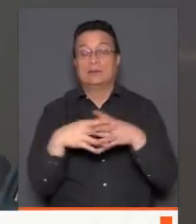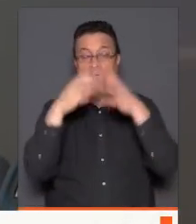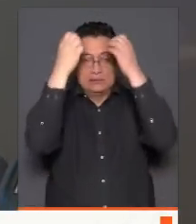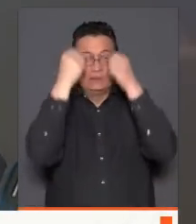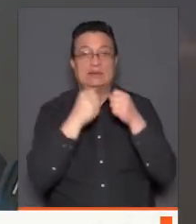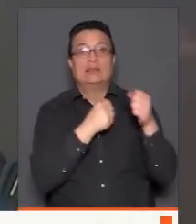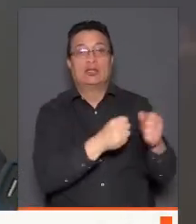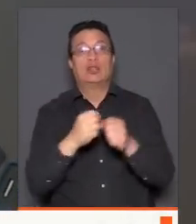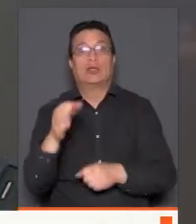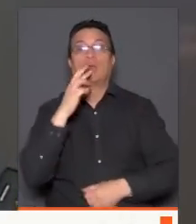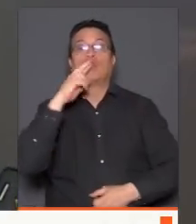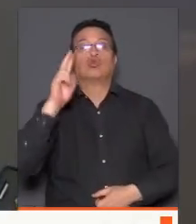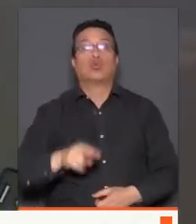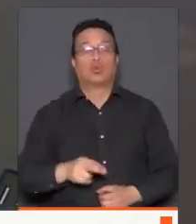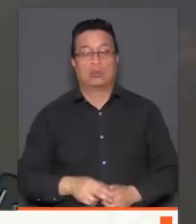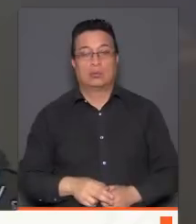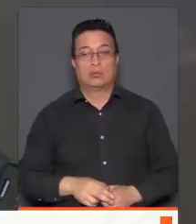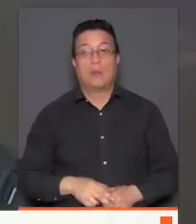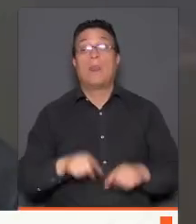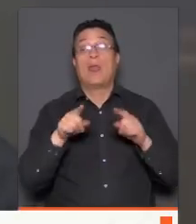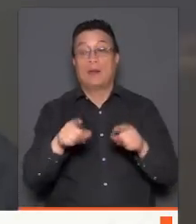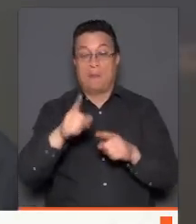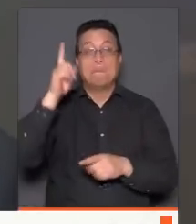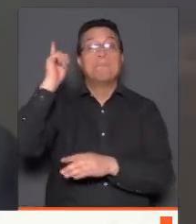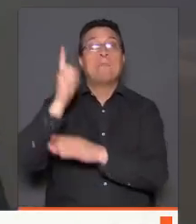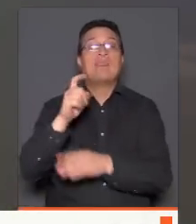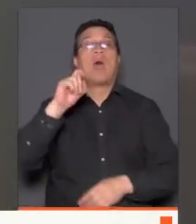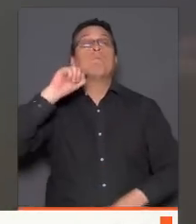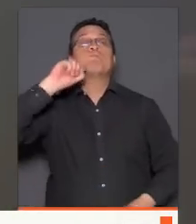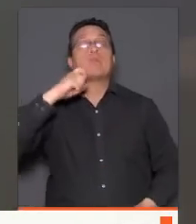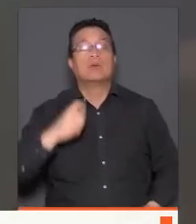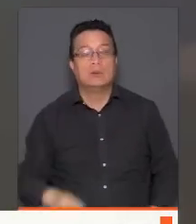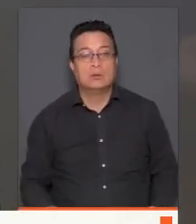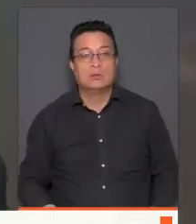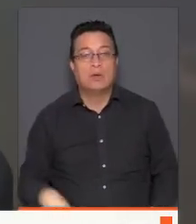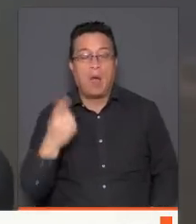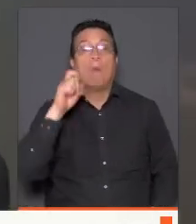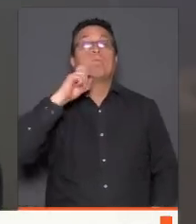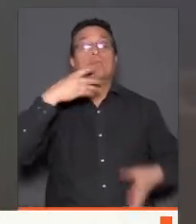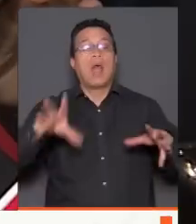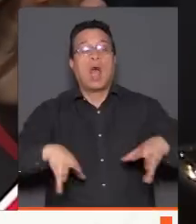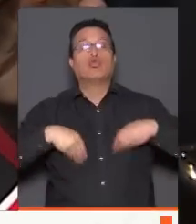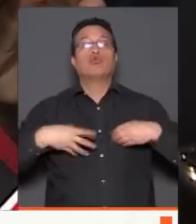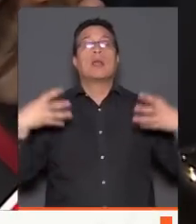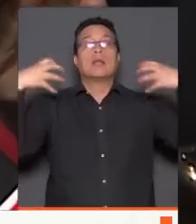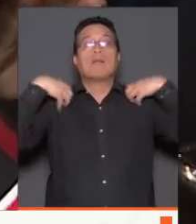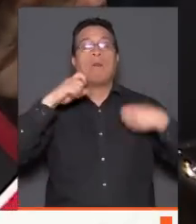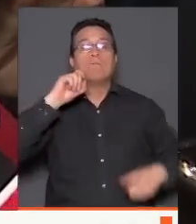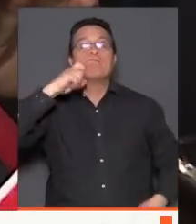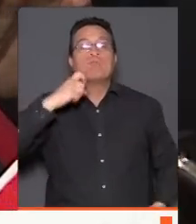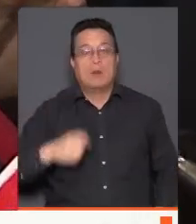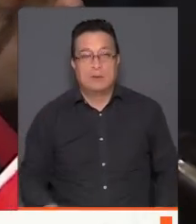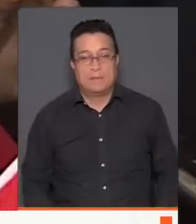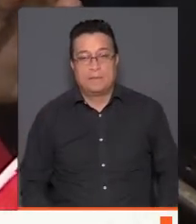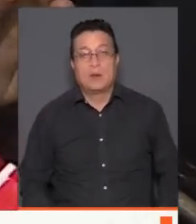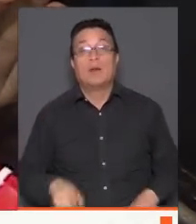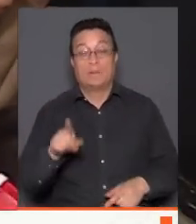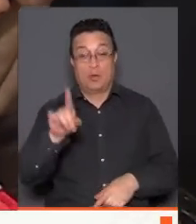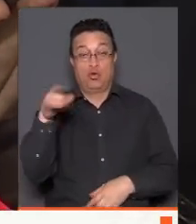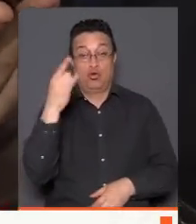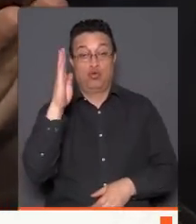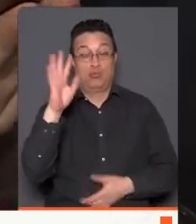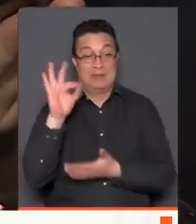macro zona sur por instrucciones de quién y quién va a asumir la responsabilidad el lunes el subsecretario del interior